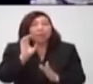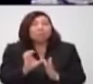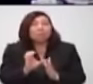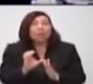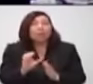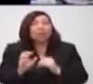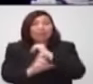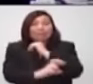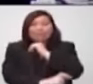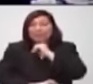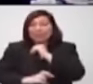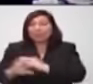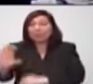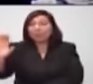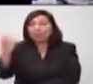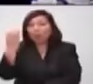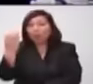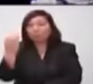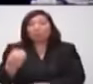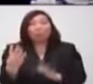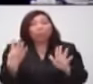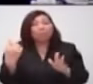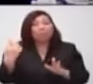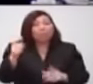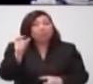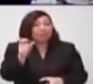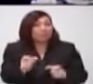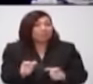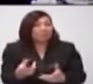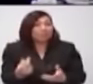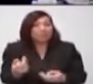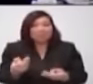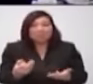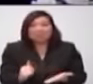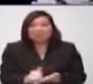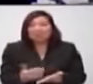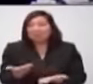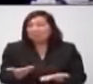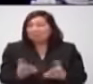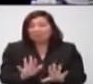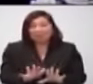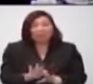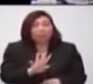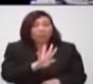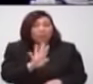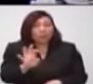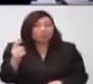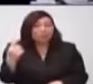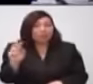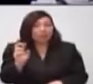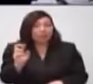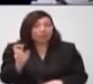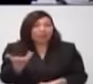En Bogotá hay una población de 9 millones de habitantes. Nuestro presupuesto, que equivale más o menos a 400 millones de